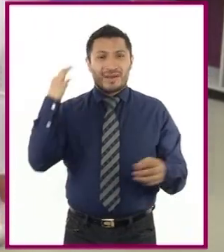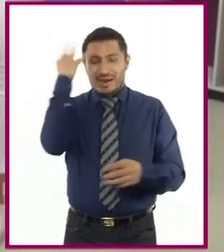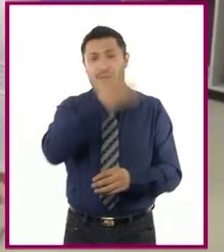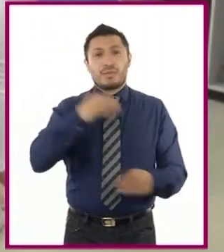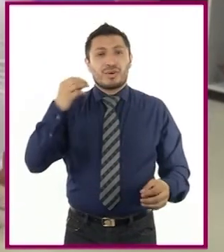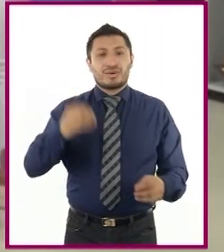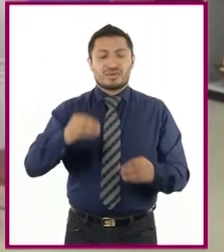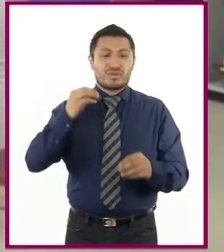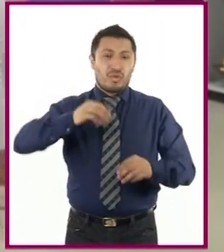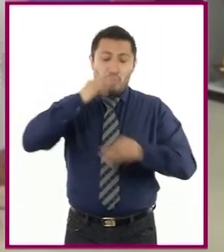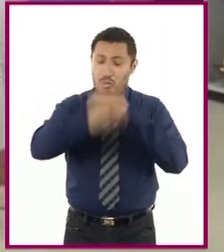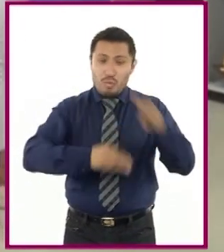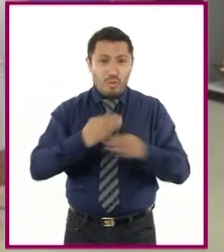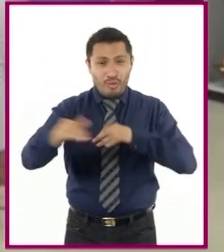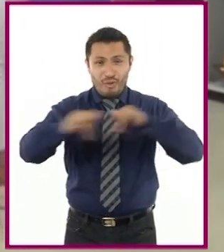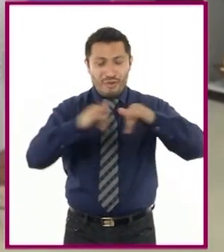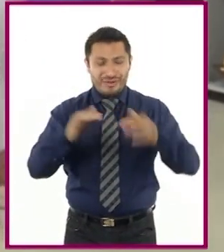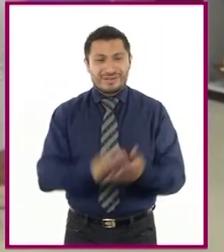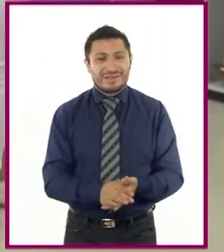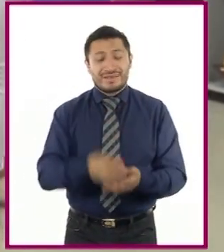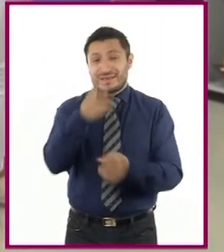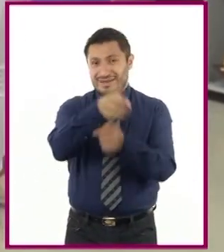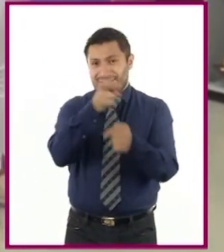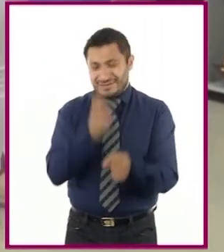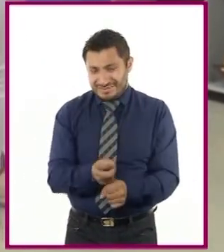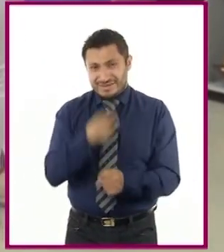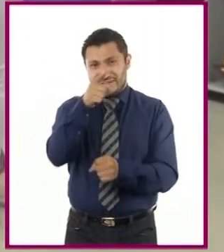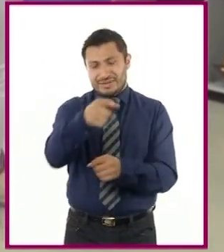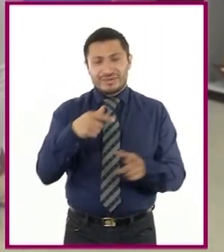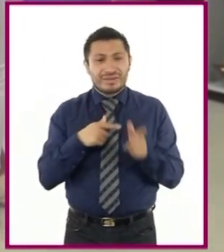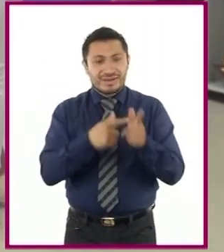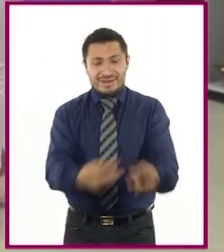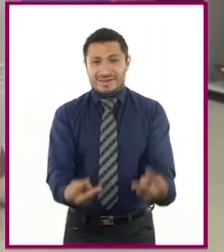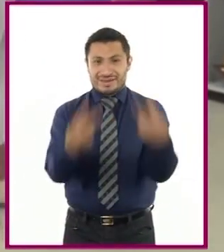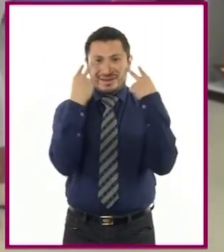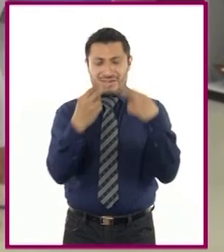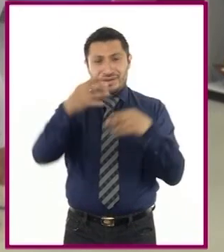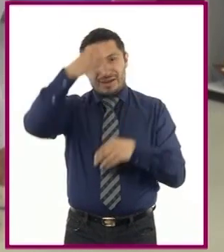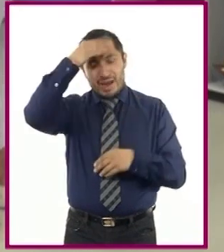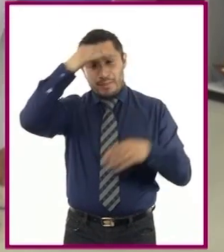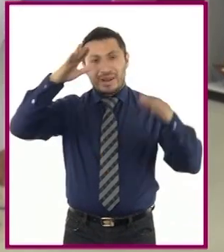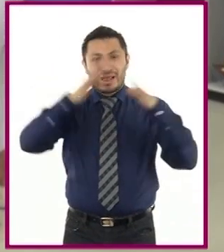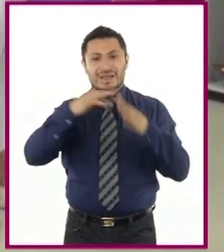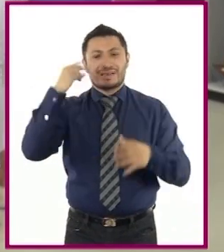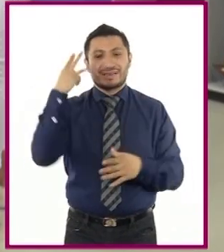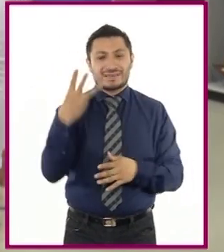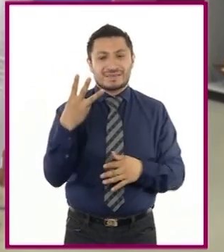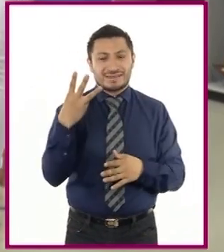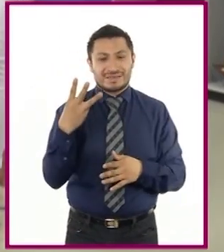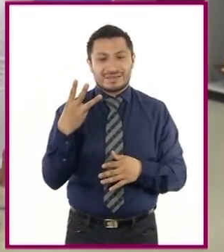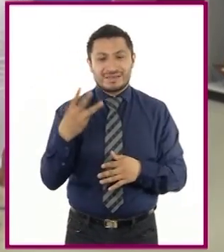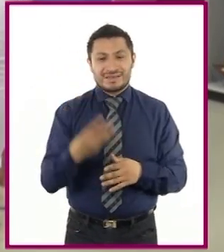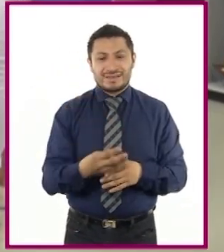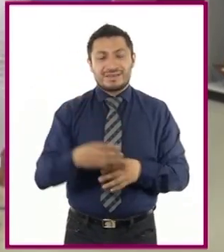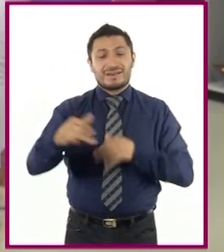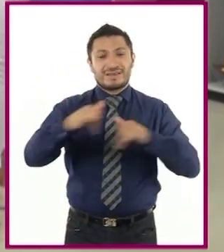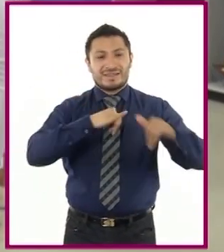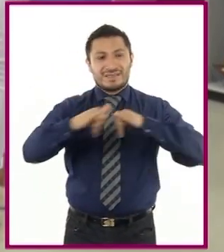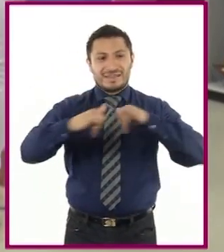de la geografía. Por lo que los invitamos a seguir las transmisiones de Aprende en Casa